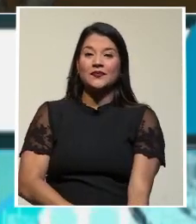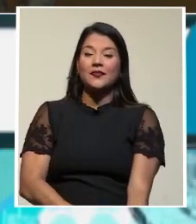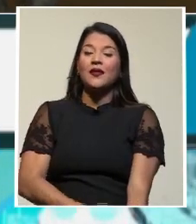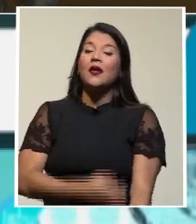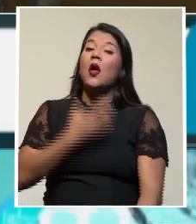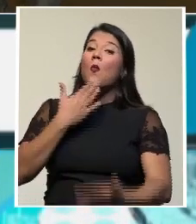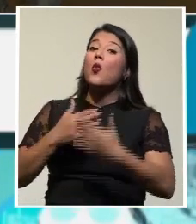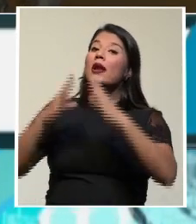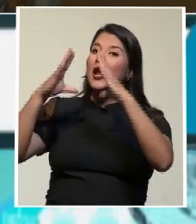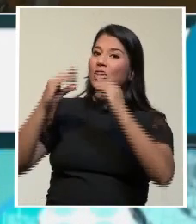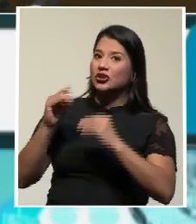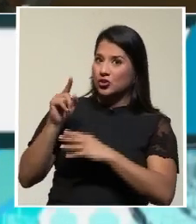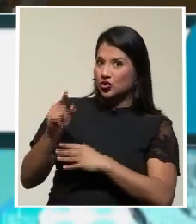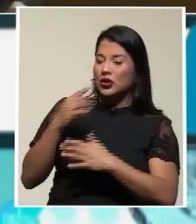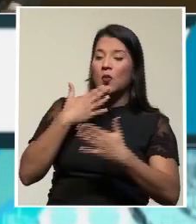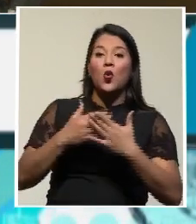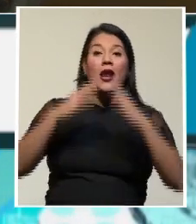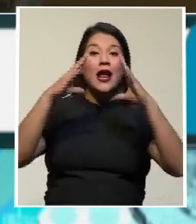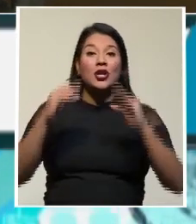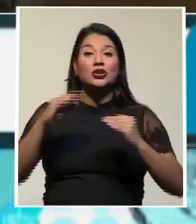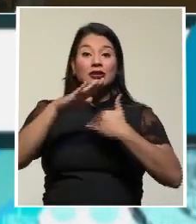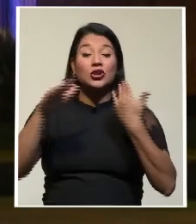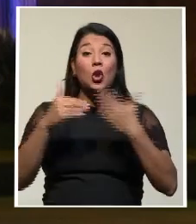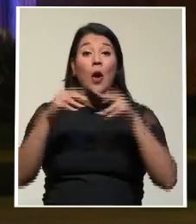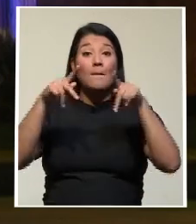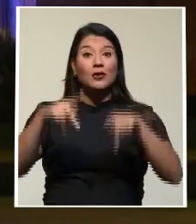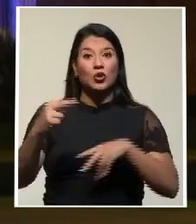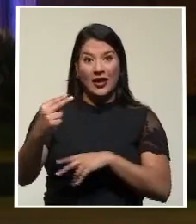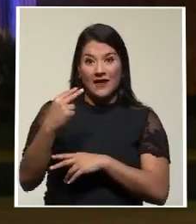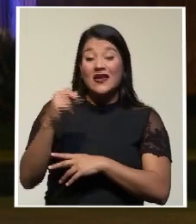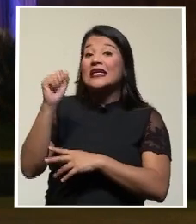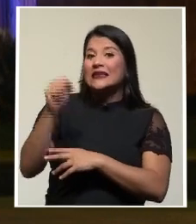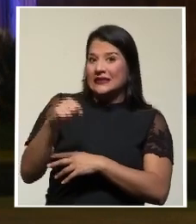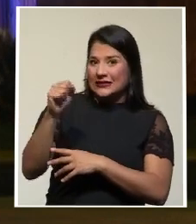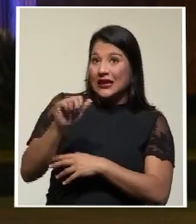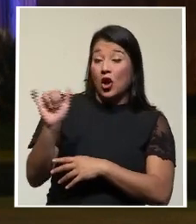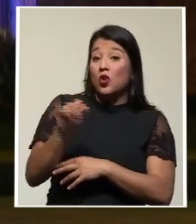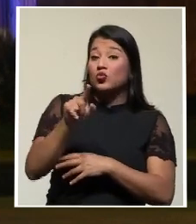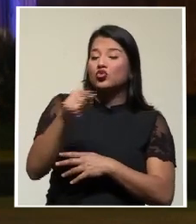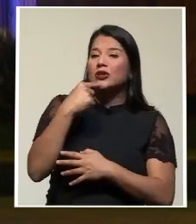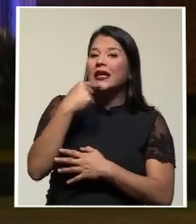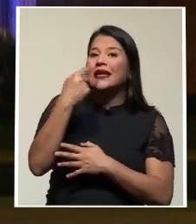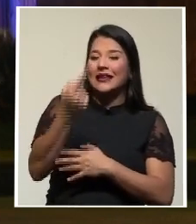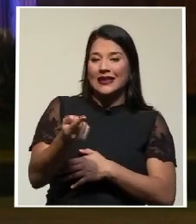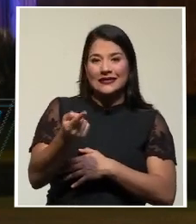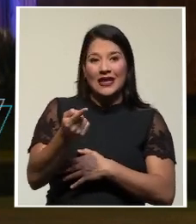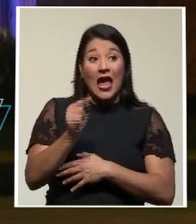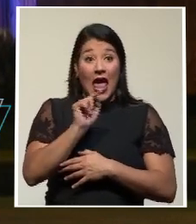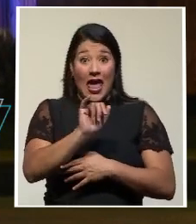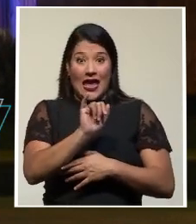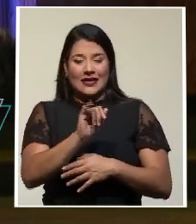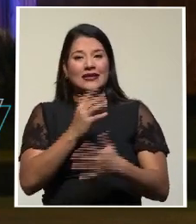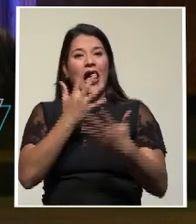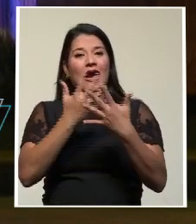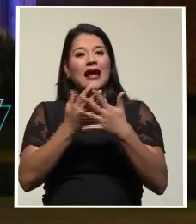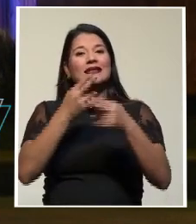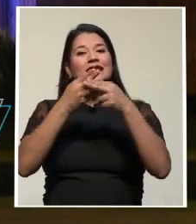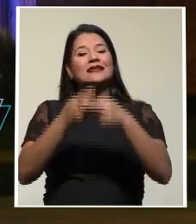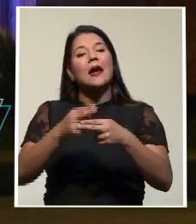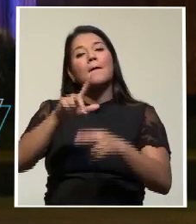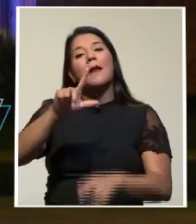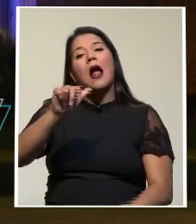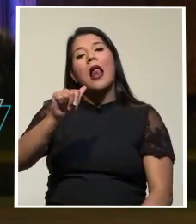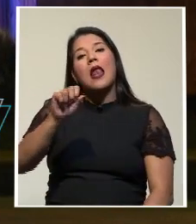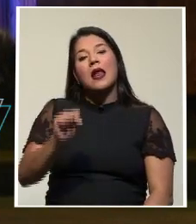Buenas noches, don Ernesto, para usted y para los televidentes. Así es, tal y como usted lo menciona, esta cárcel llamada Las